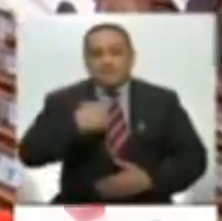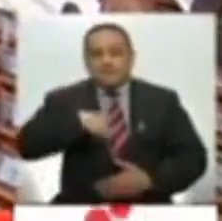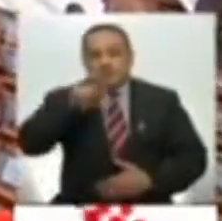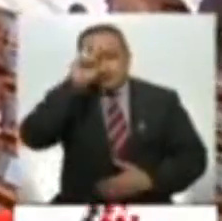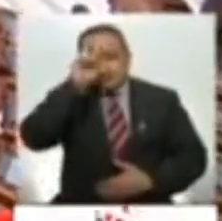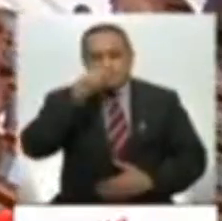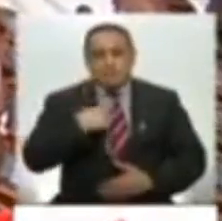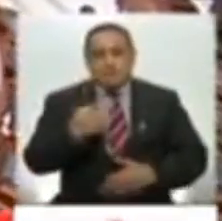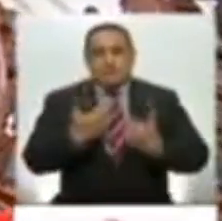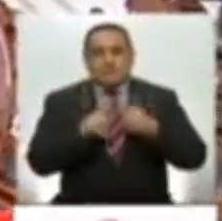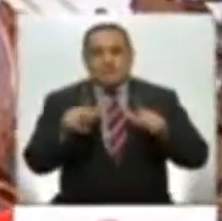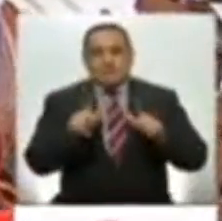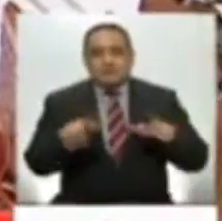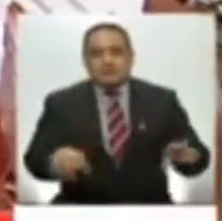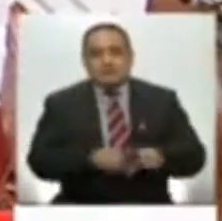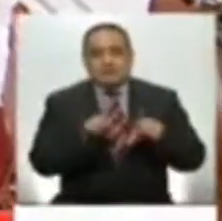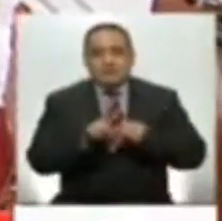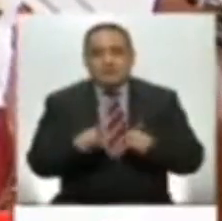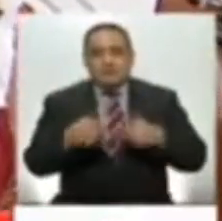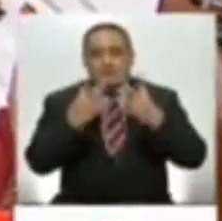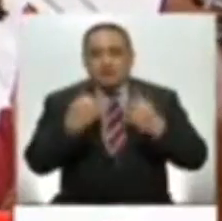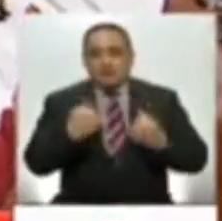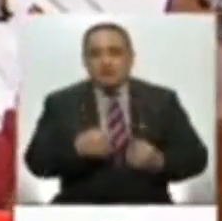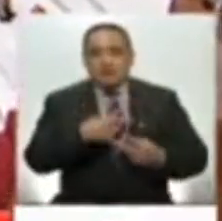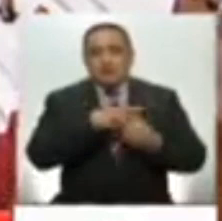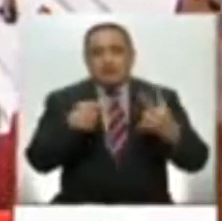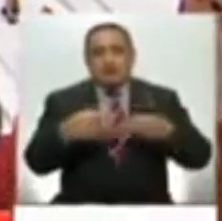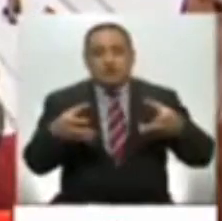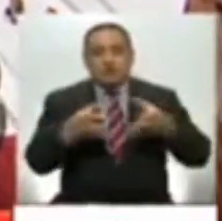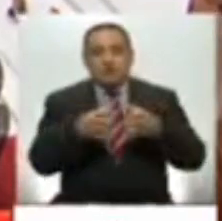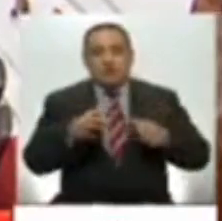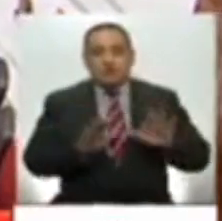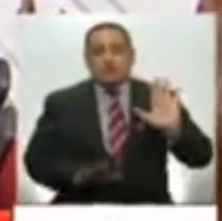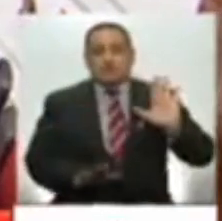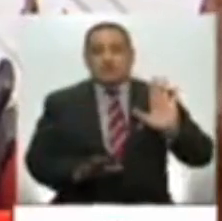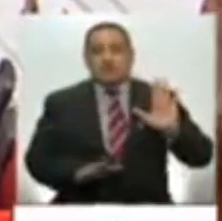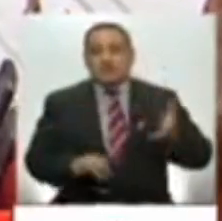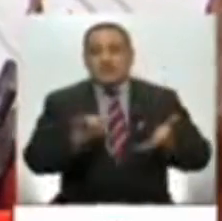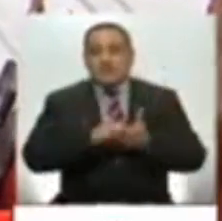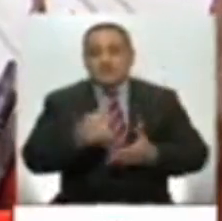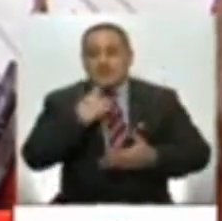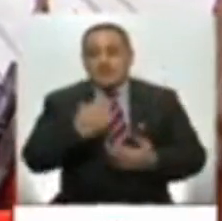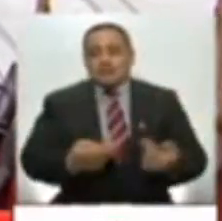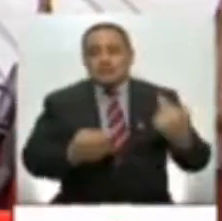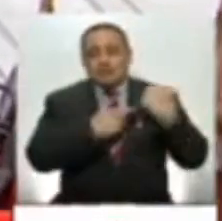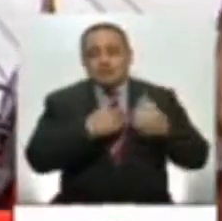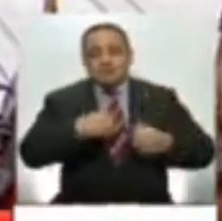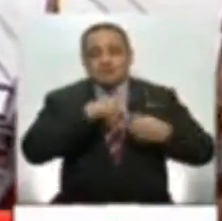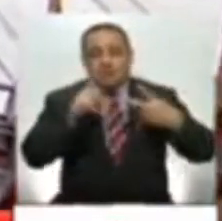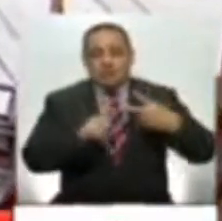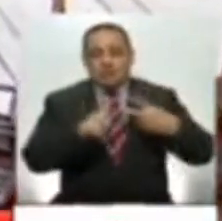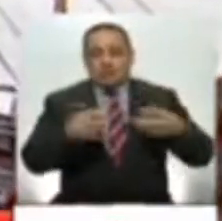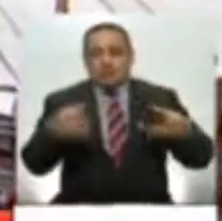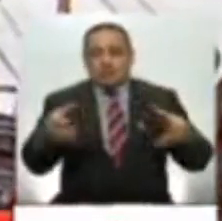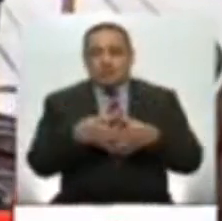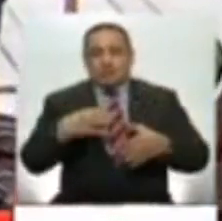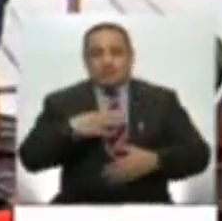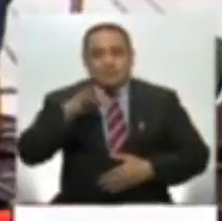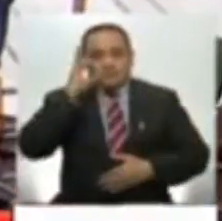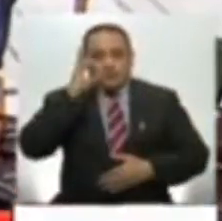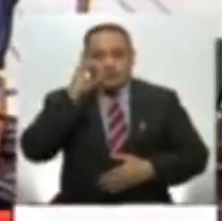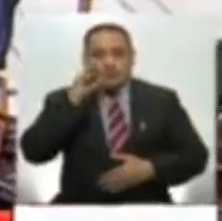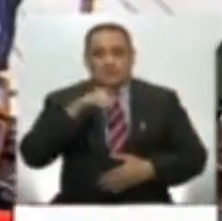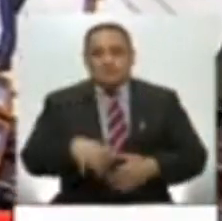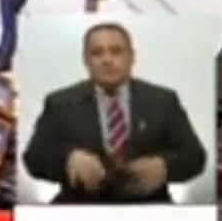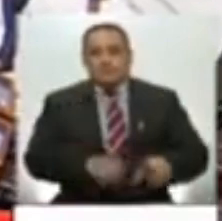que aún faltan dos grupos juramentar, entre ellos que es el encabezado, el segundo grupo por Fuerza Popular, por